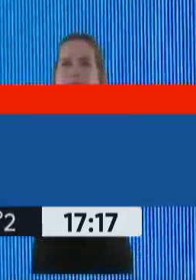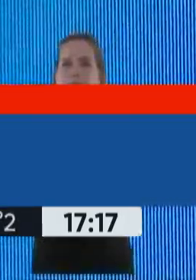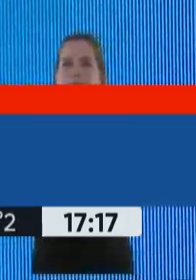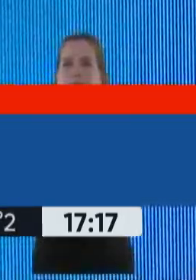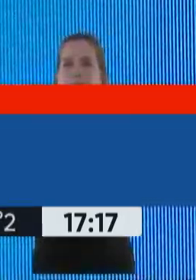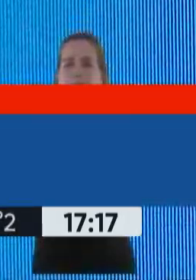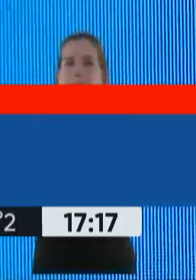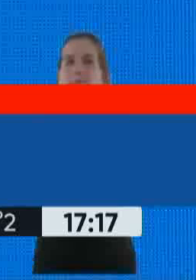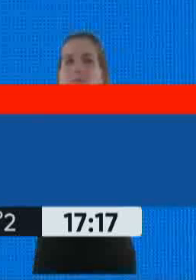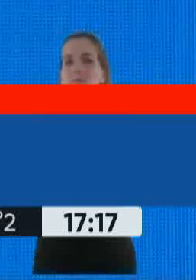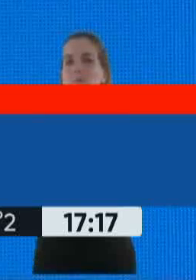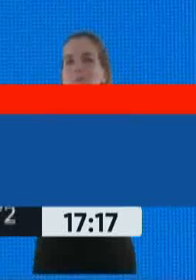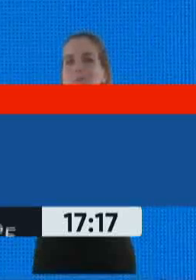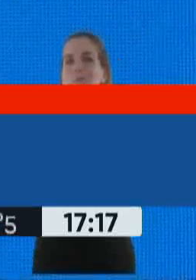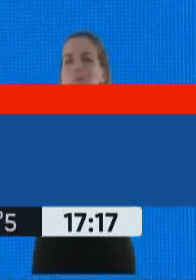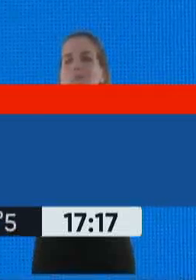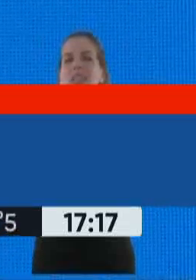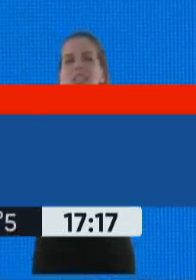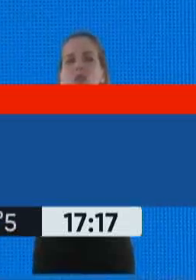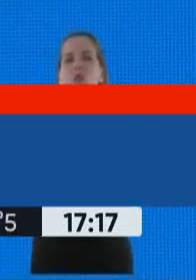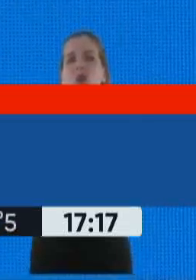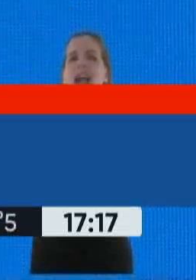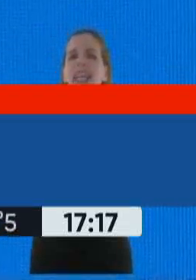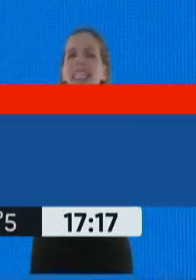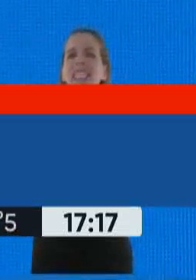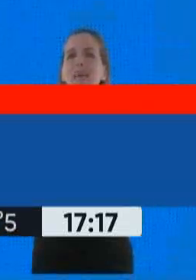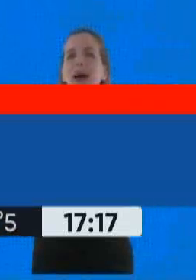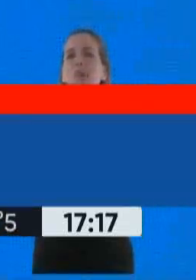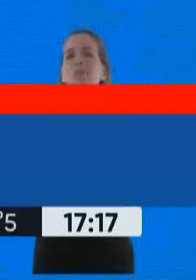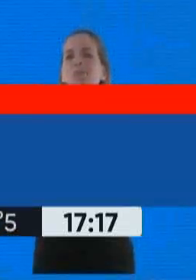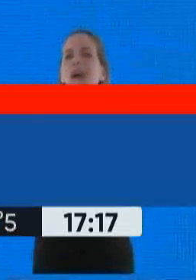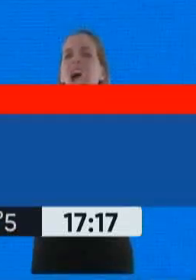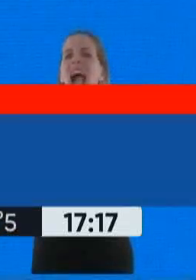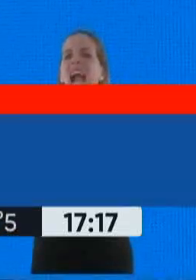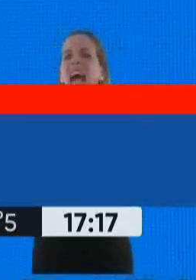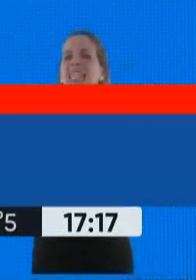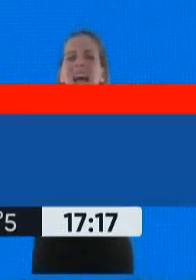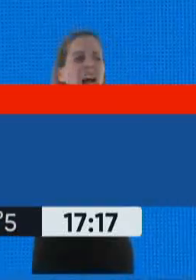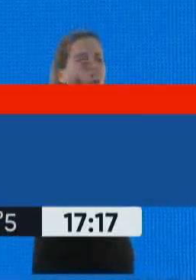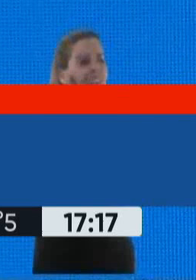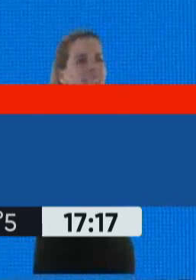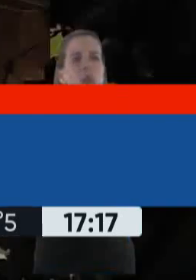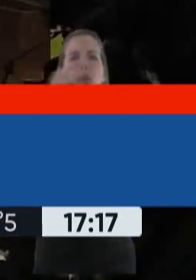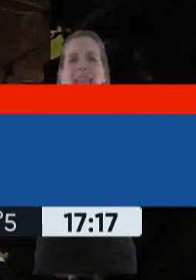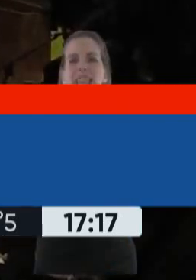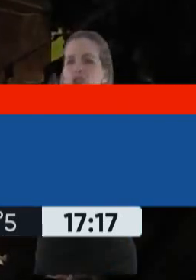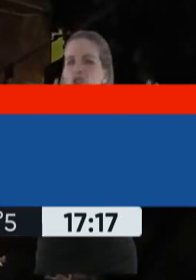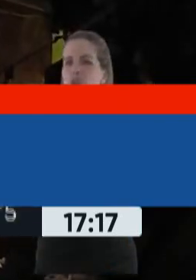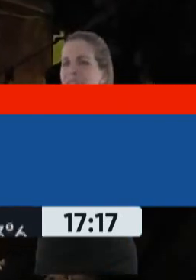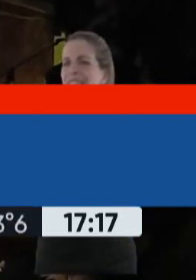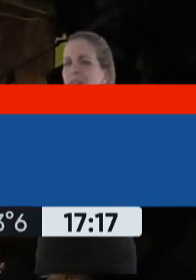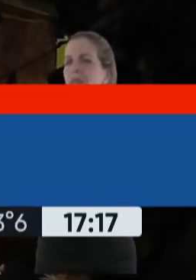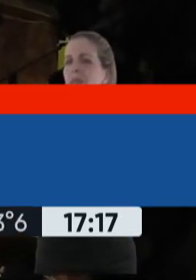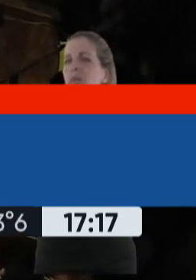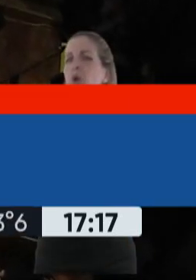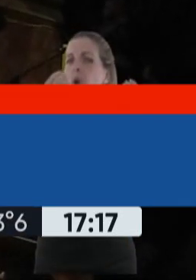de lo que llaman la Casa del Puente, pero no se llama la Casa del Puente, te aviso, me va a retar ahí Magalí, pero no se llama la Casa del Puente. Es la